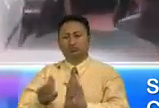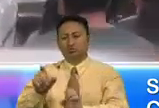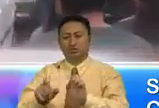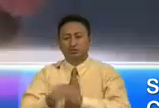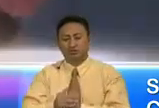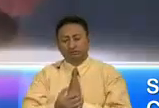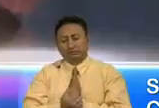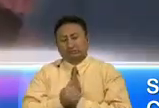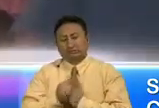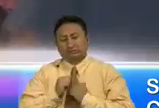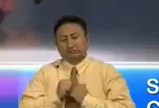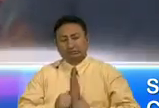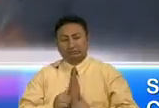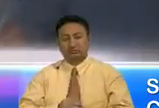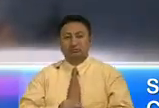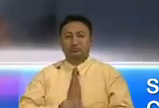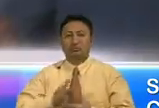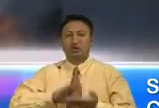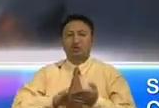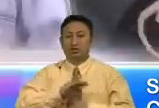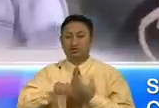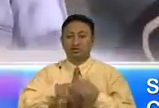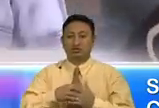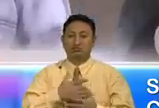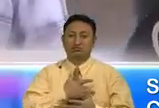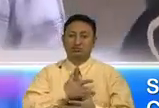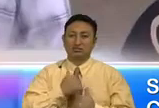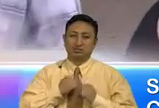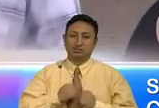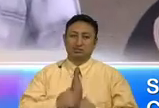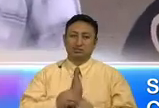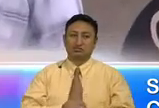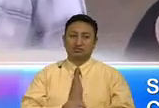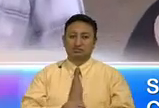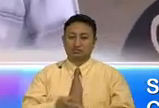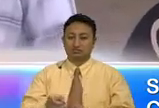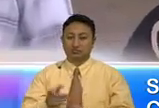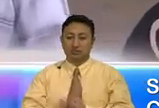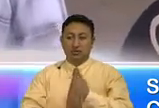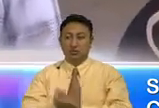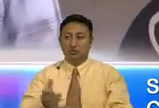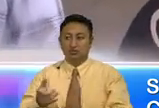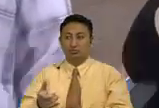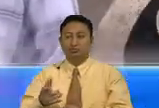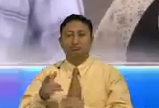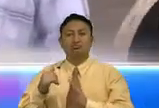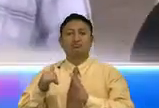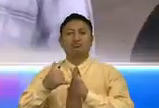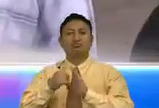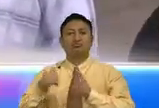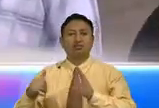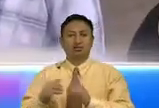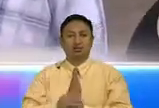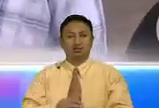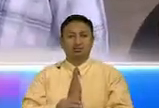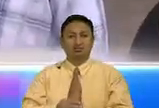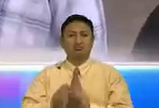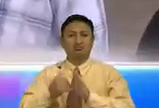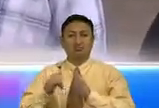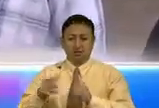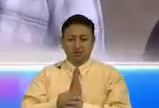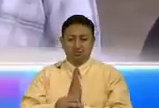cuerpos. La comuna se encuentra conmocionada. Se trasladaban hasta Santa Elena o Libertad a hacer su comercio de